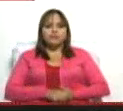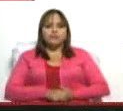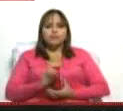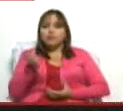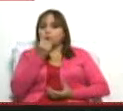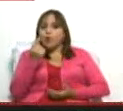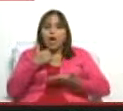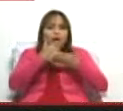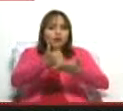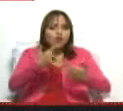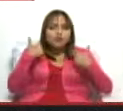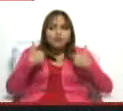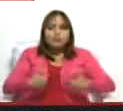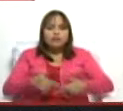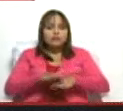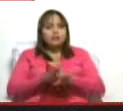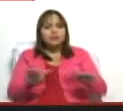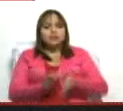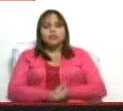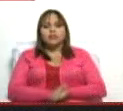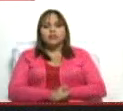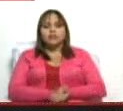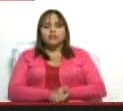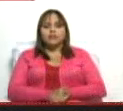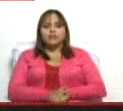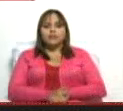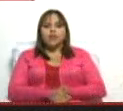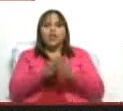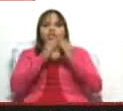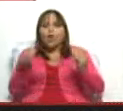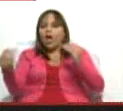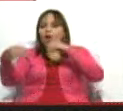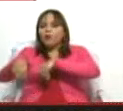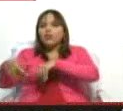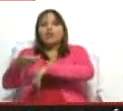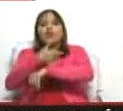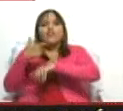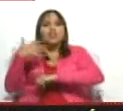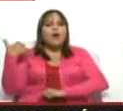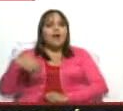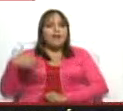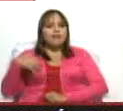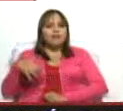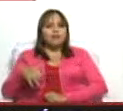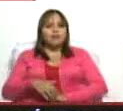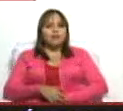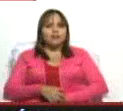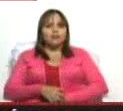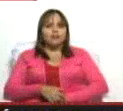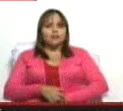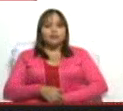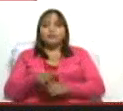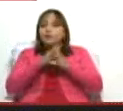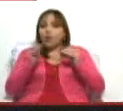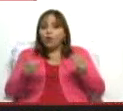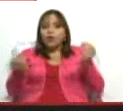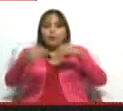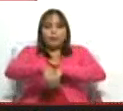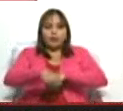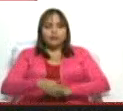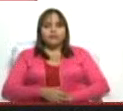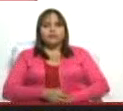Humanitarios. Todo con la complicidad del gobierno de Argentina. Todo.